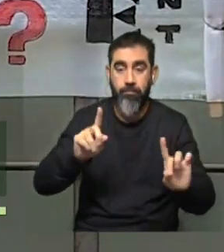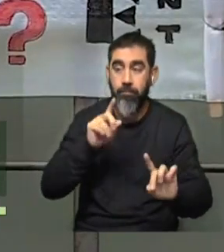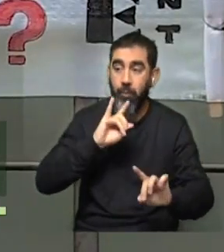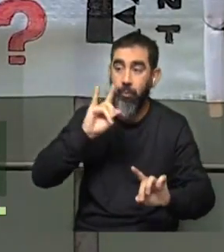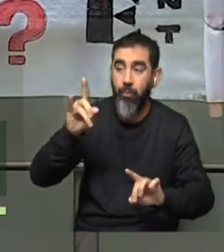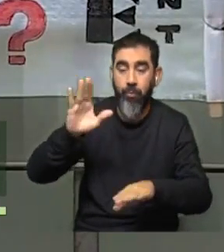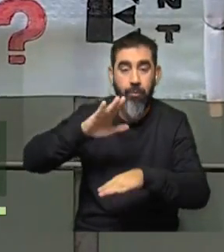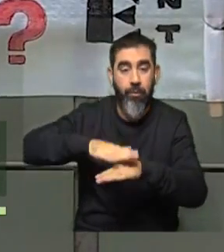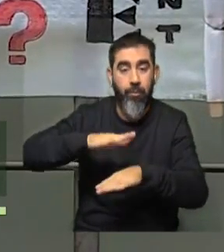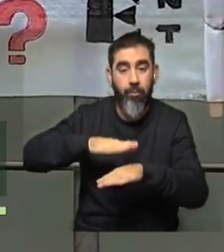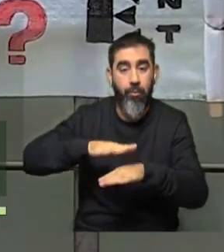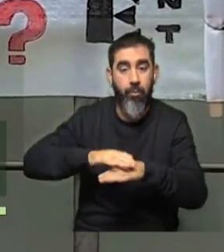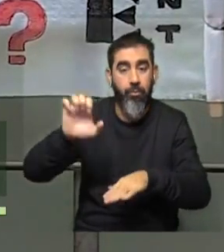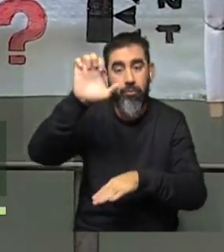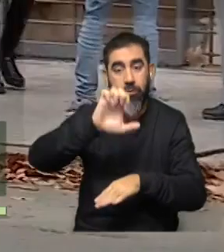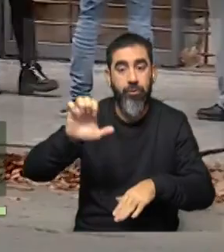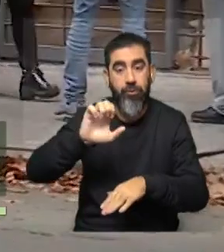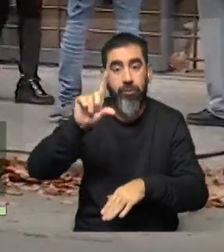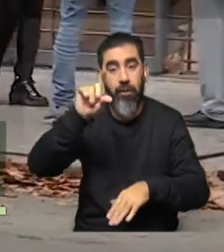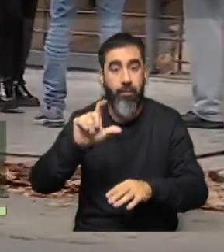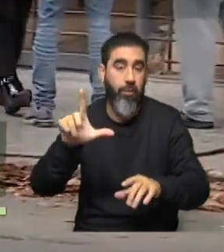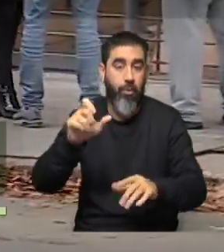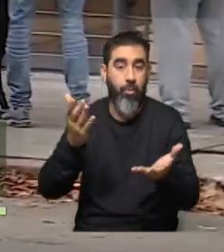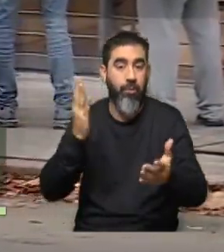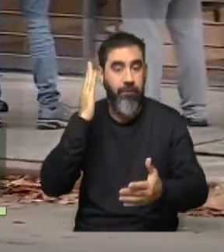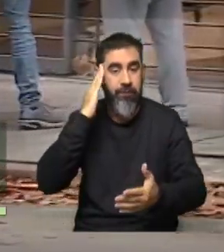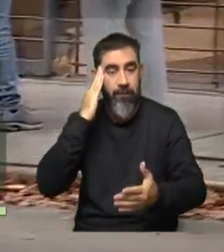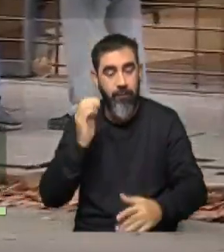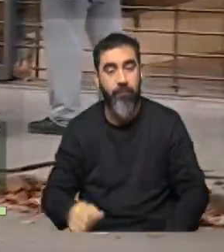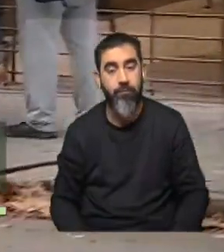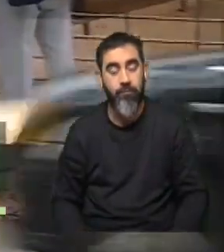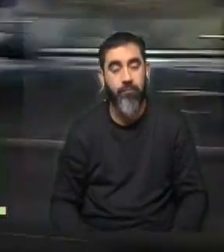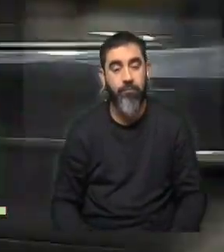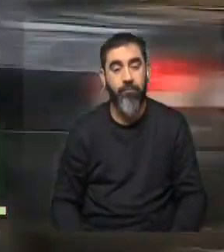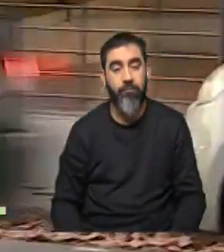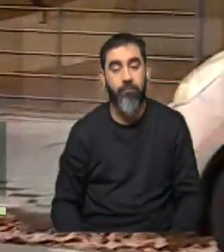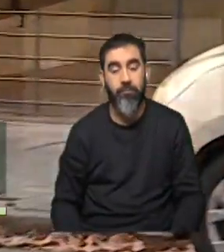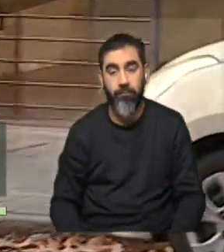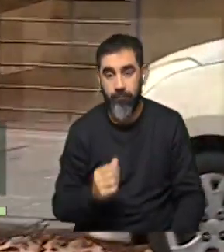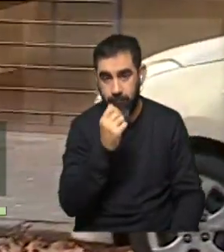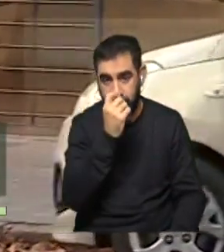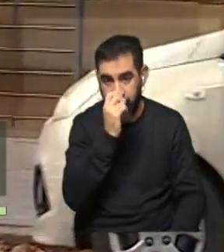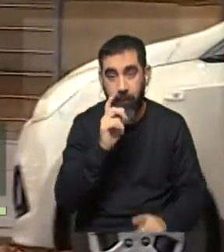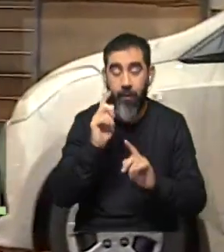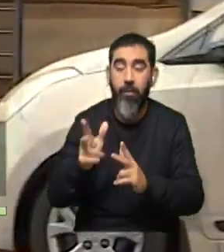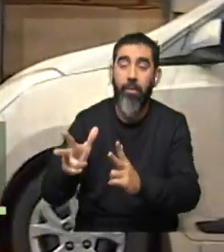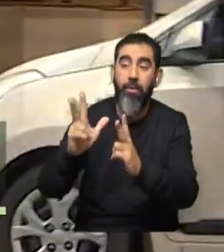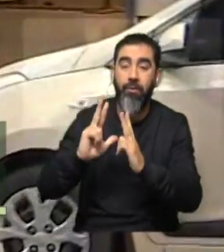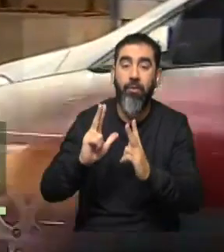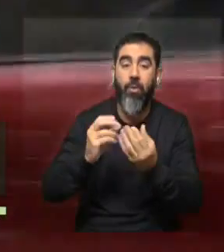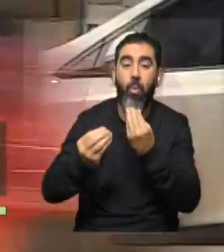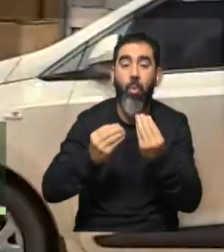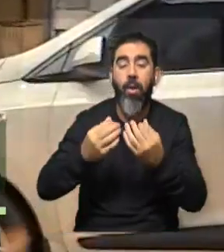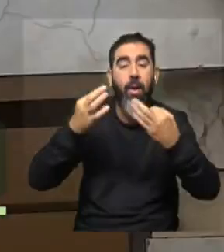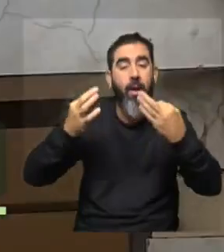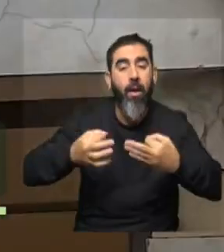quienes la empresa encargada del agua justamente la parte del problema y la autoridad sanitaria del país la que no debería estar diciendo las